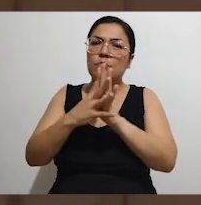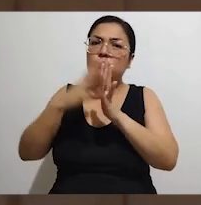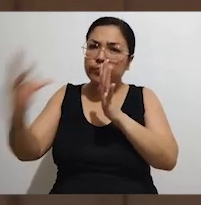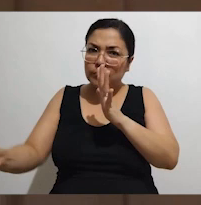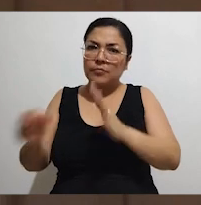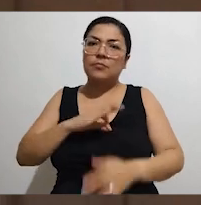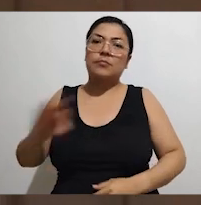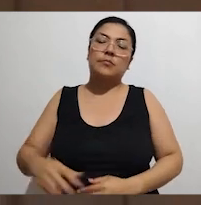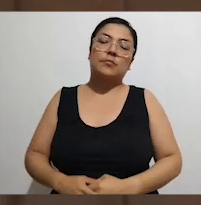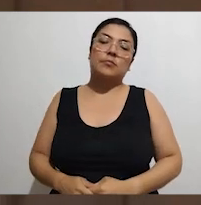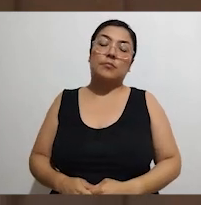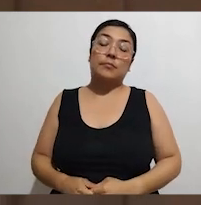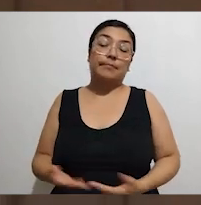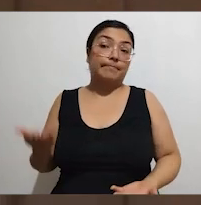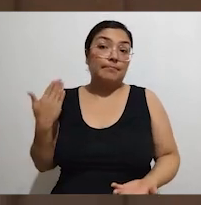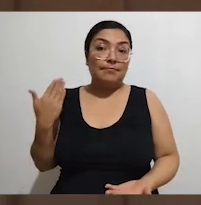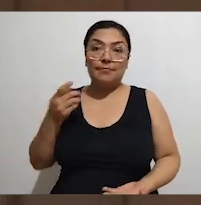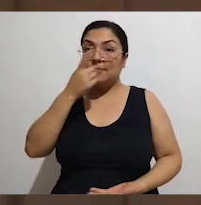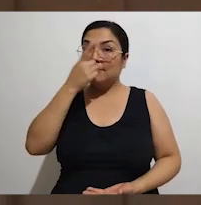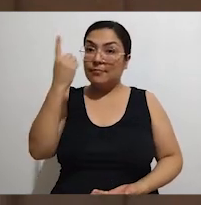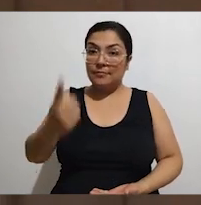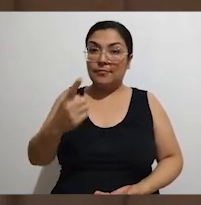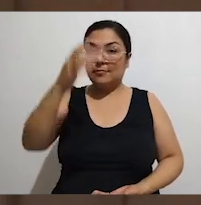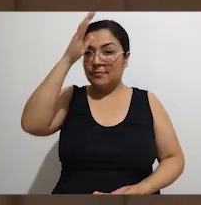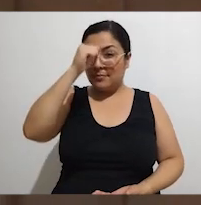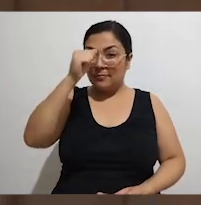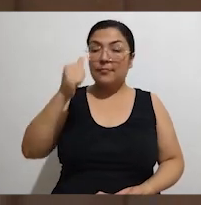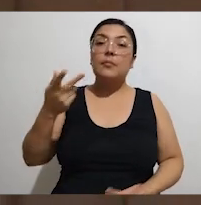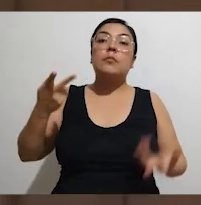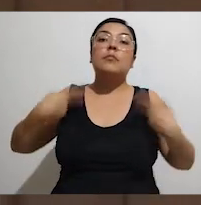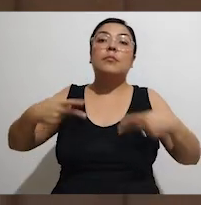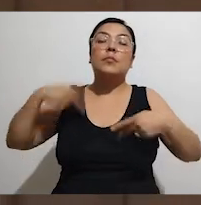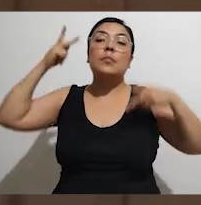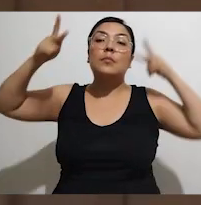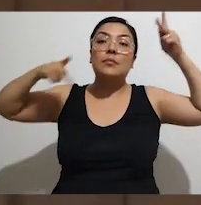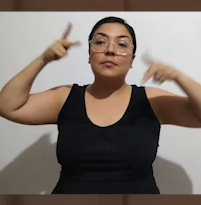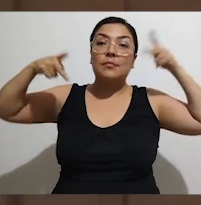que recordar, y ahorita se los mencionaba, que tuvimos muchos visitantes que forman parte de